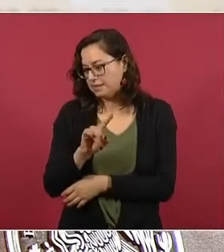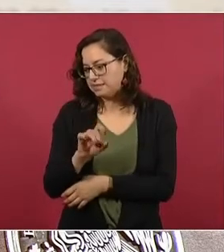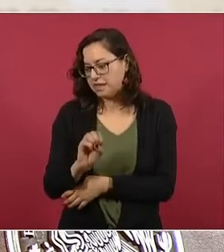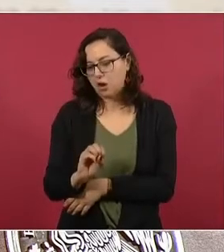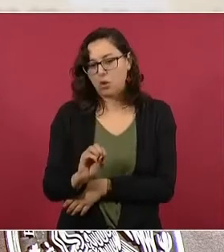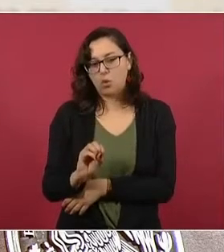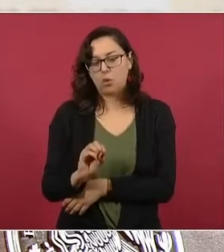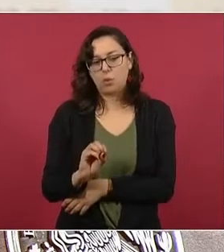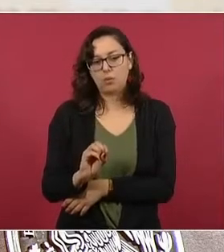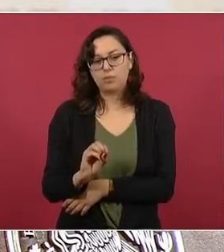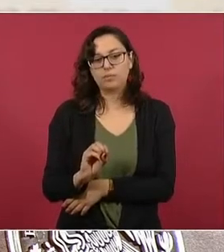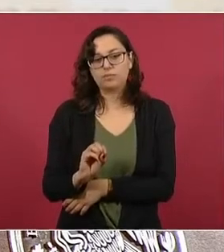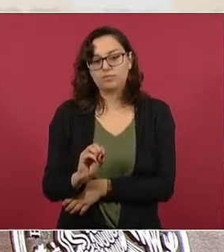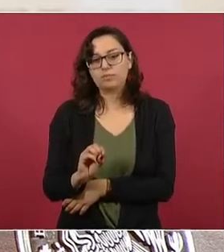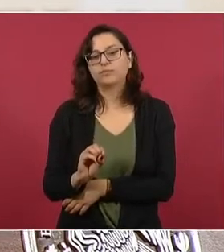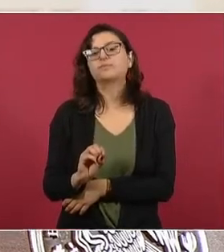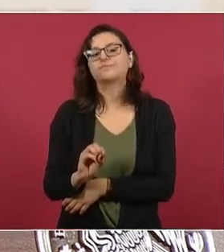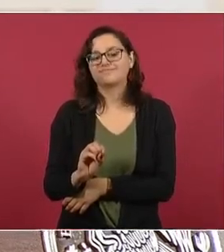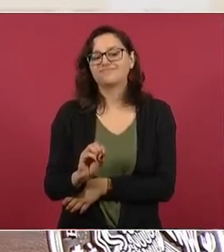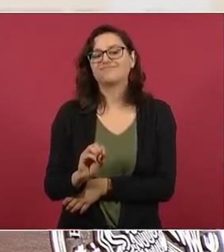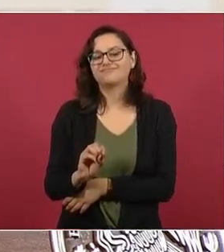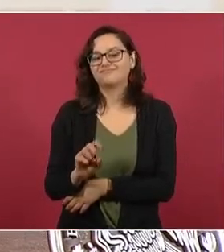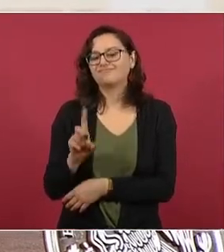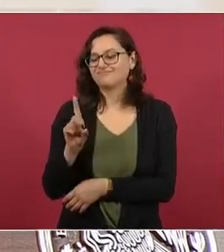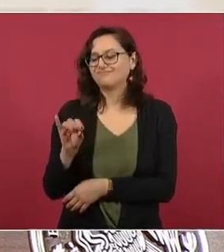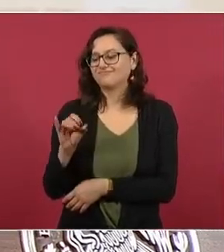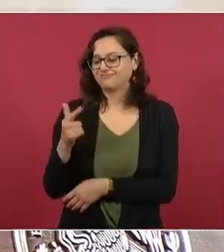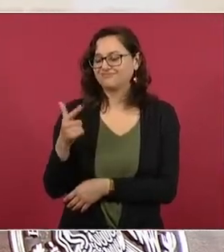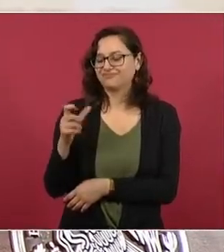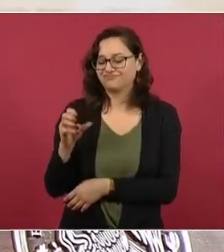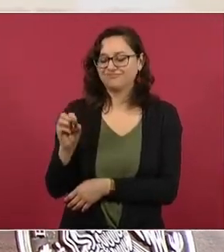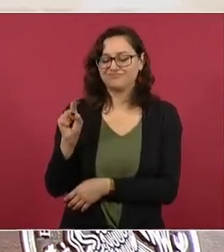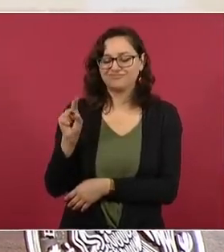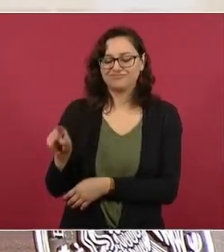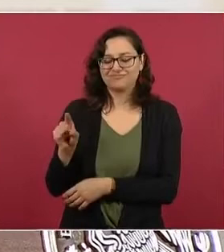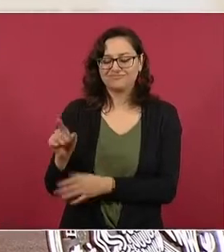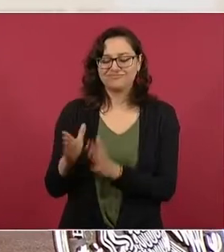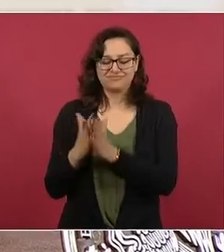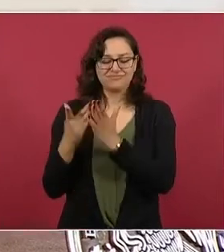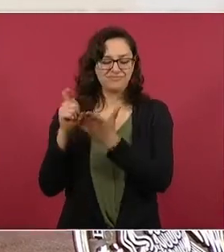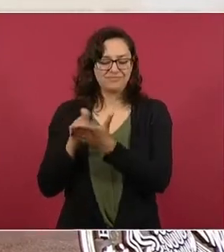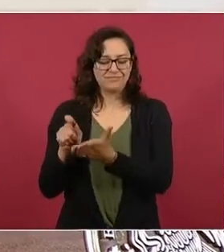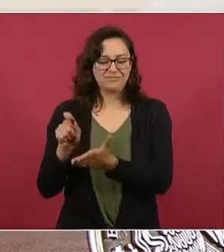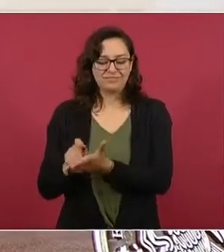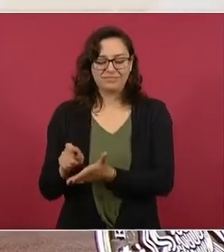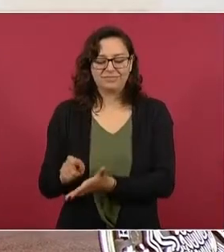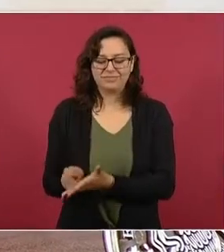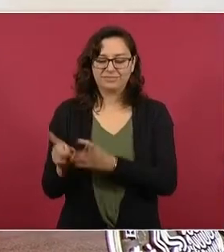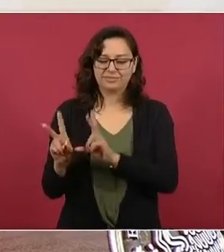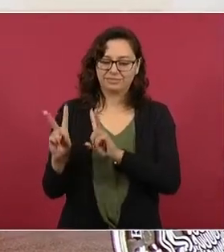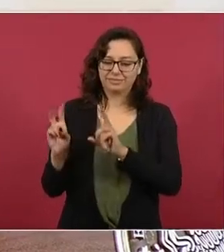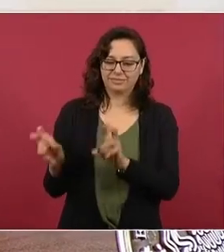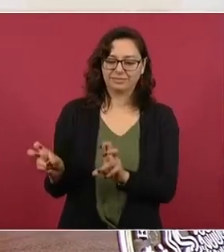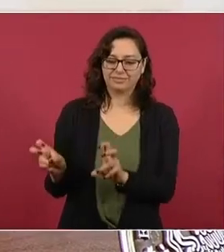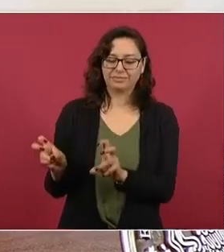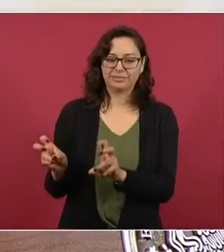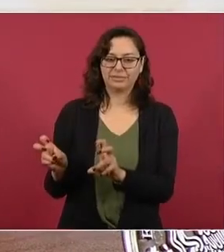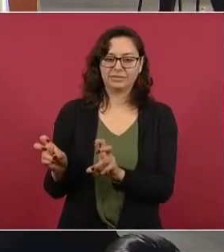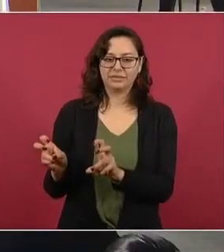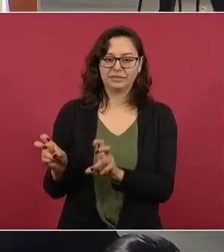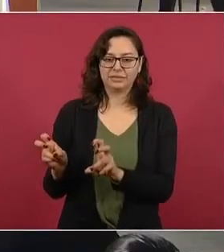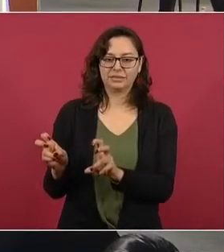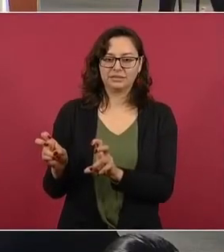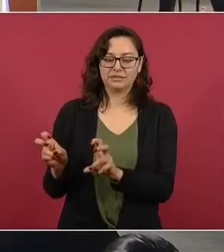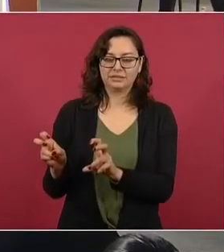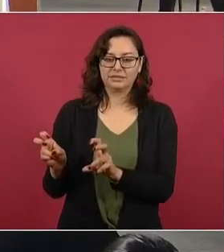Diego, hizo una buena novela donde habla